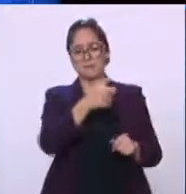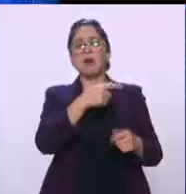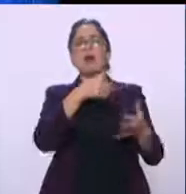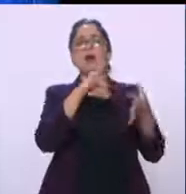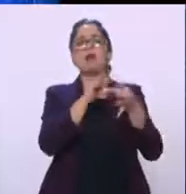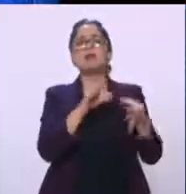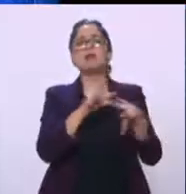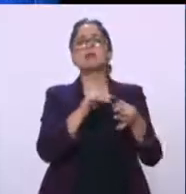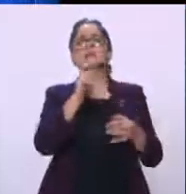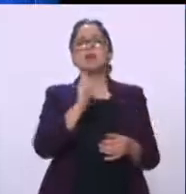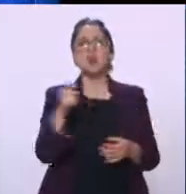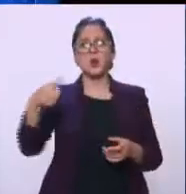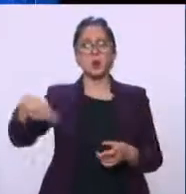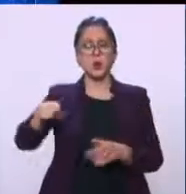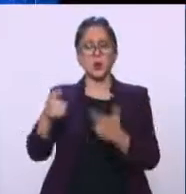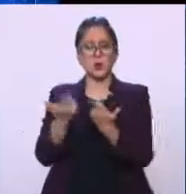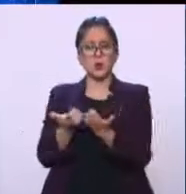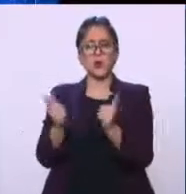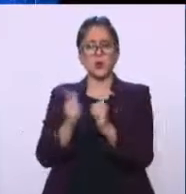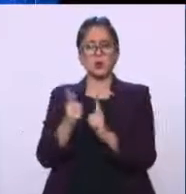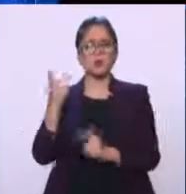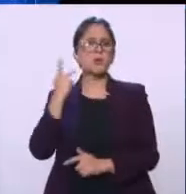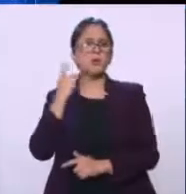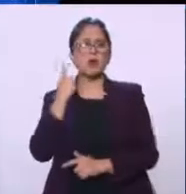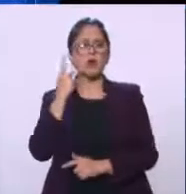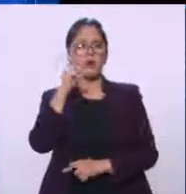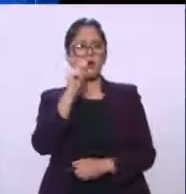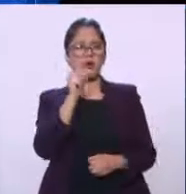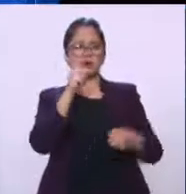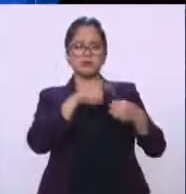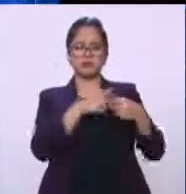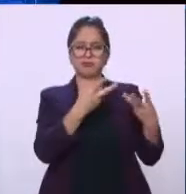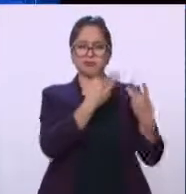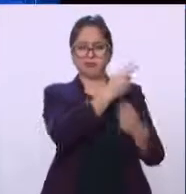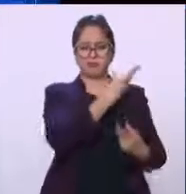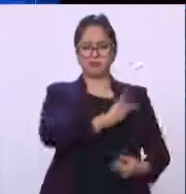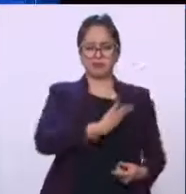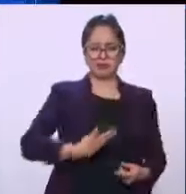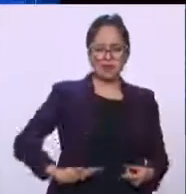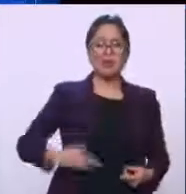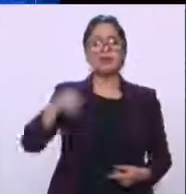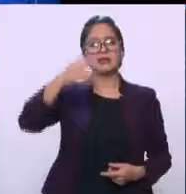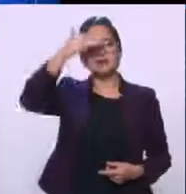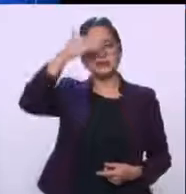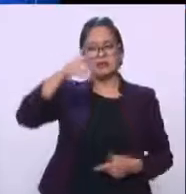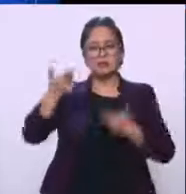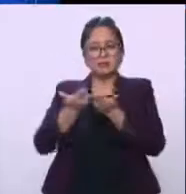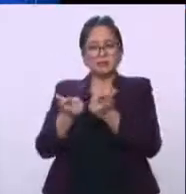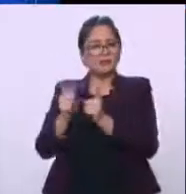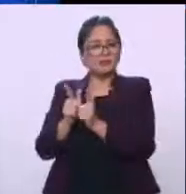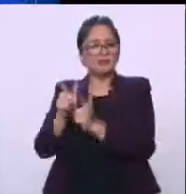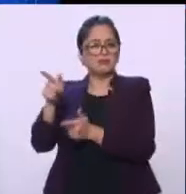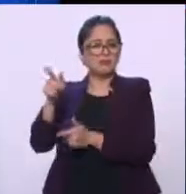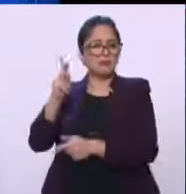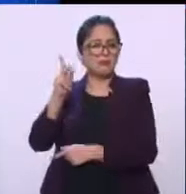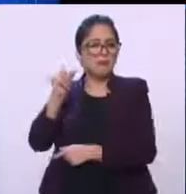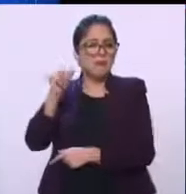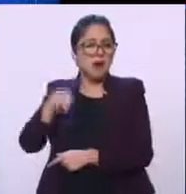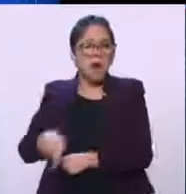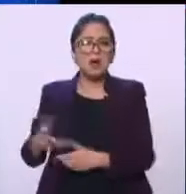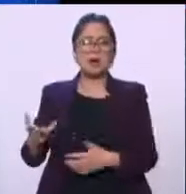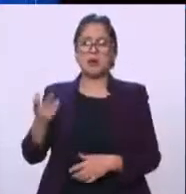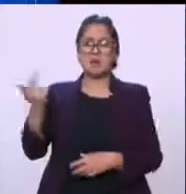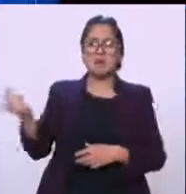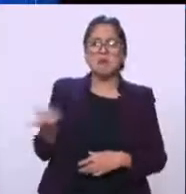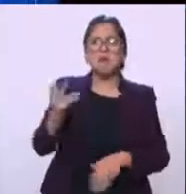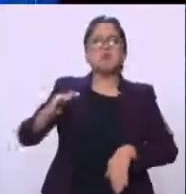la oposición, particularmente del PAN, en donde todo el tiempo han estado diciendo por qué está libre, por